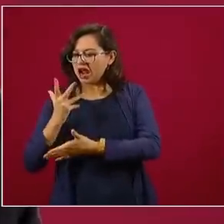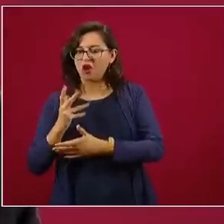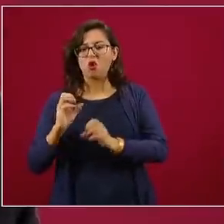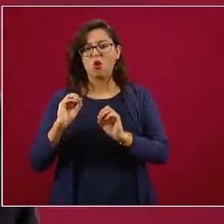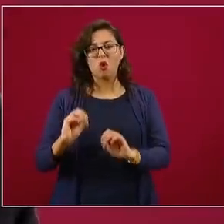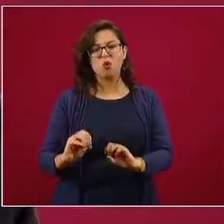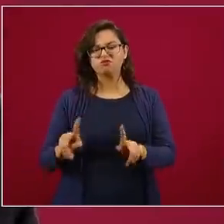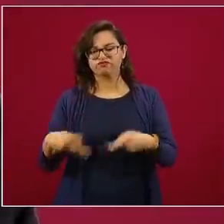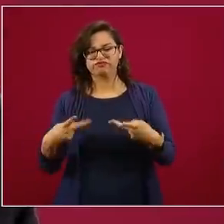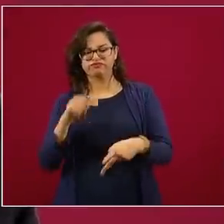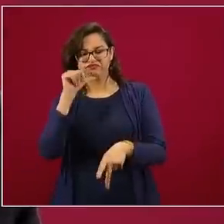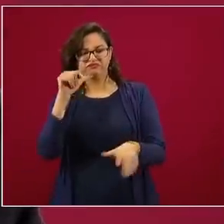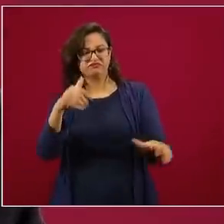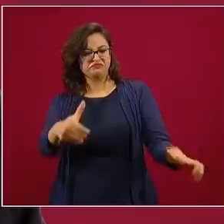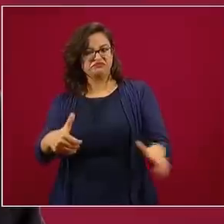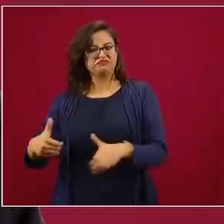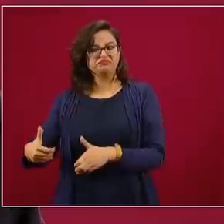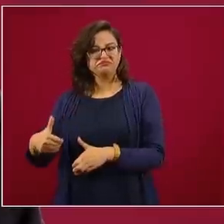acaparamiento,